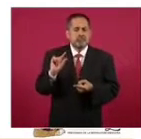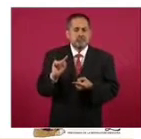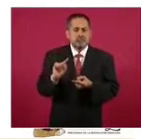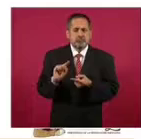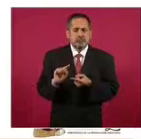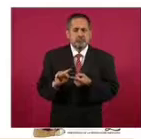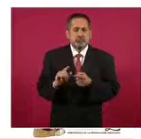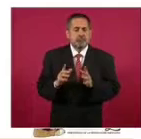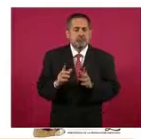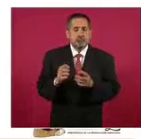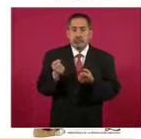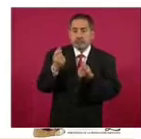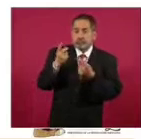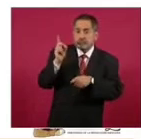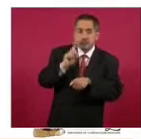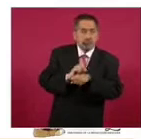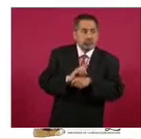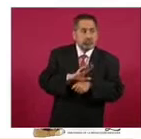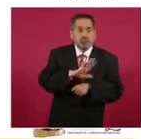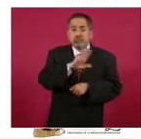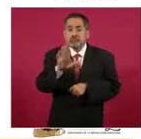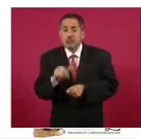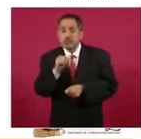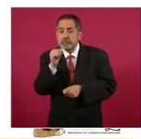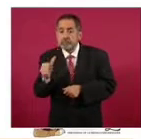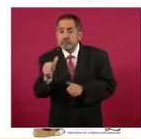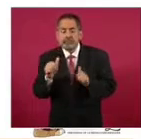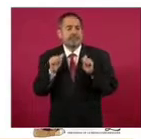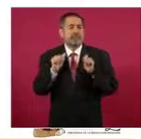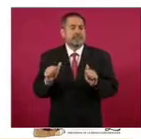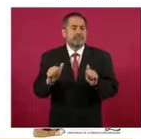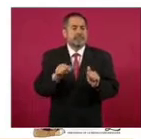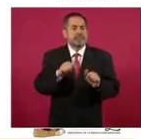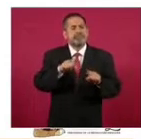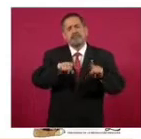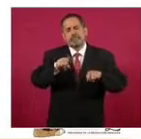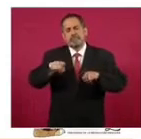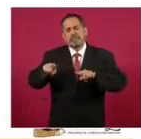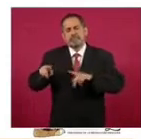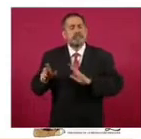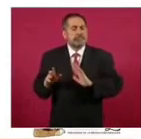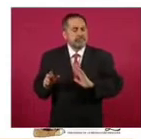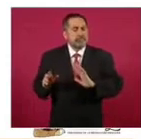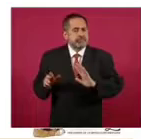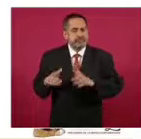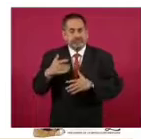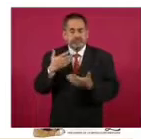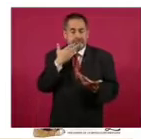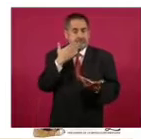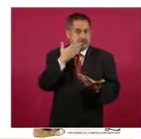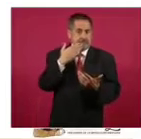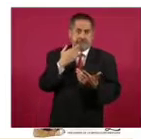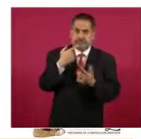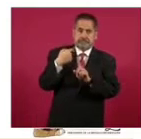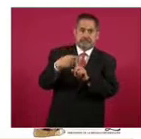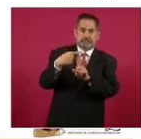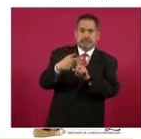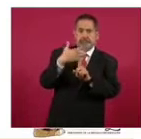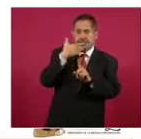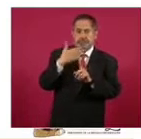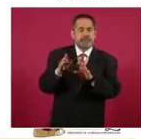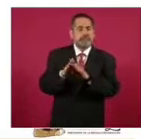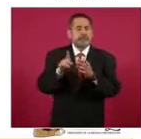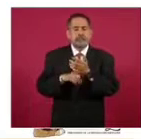días sin defunción alguna por COVID. Esto es muy positivo, se ve en el porcentaje